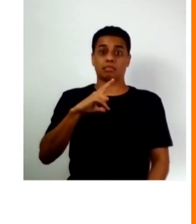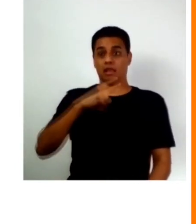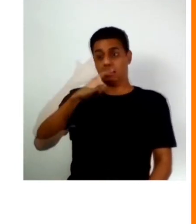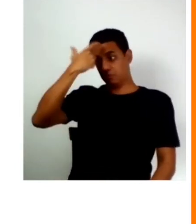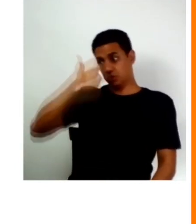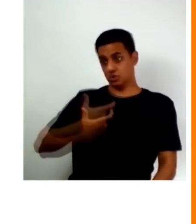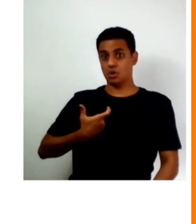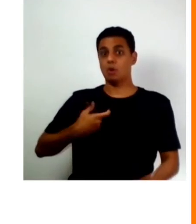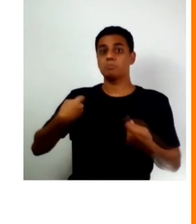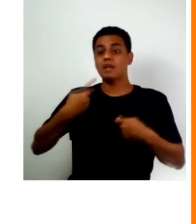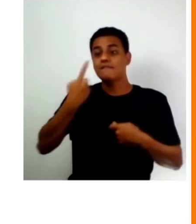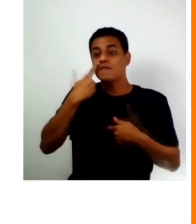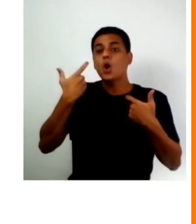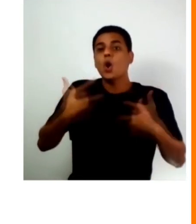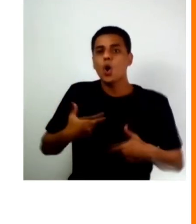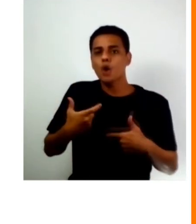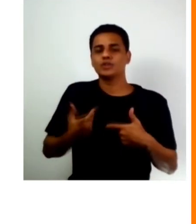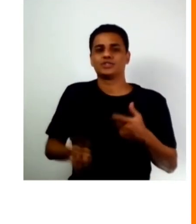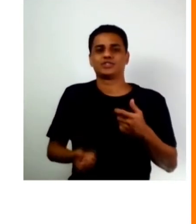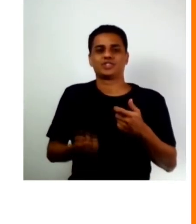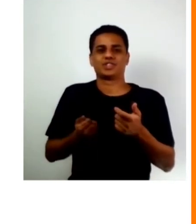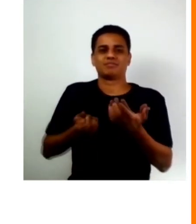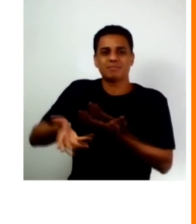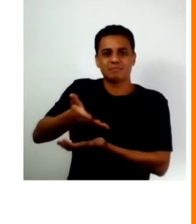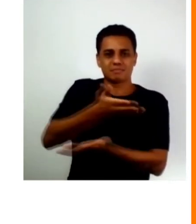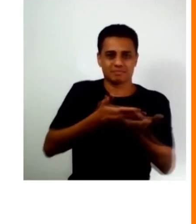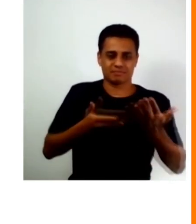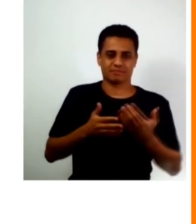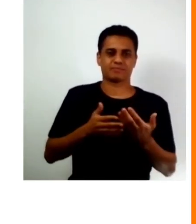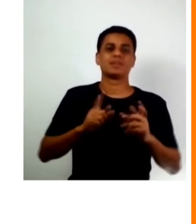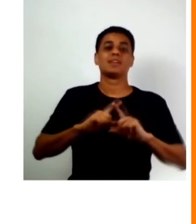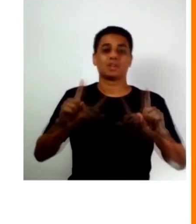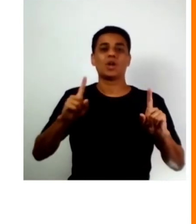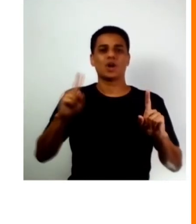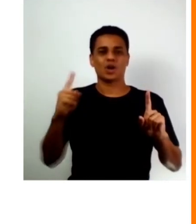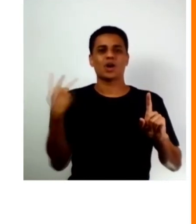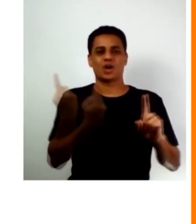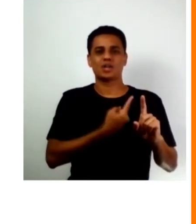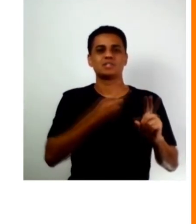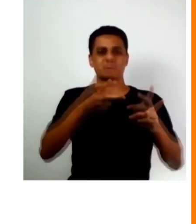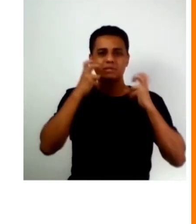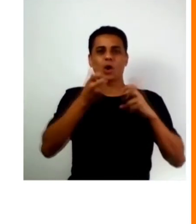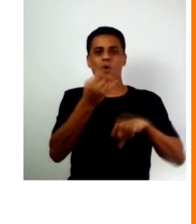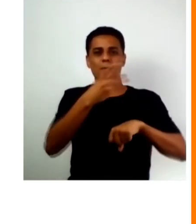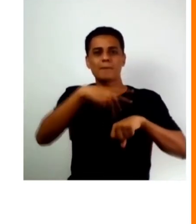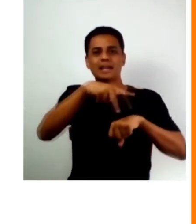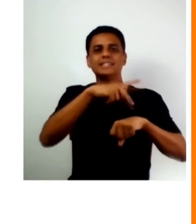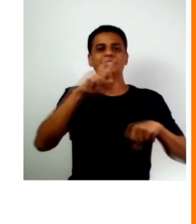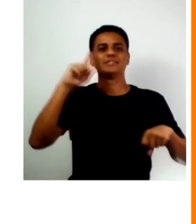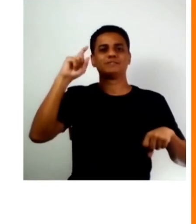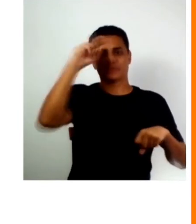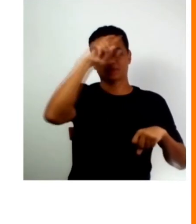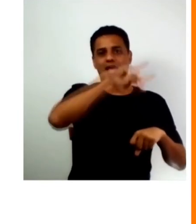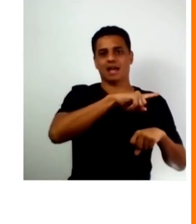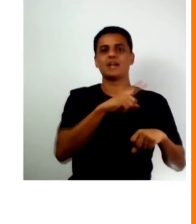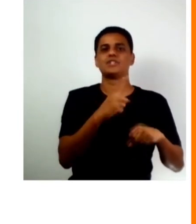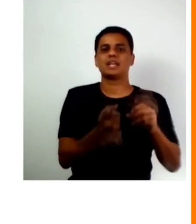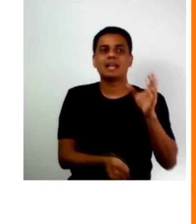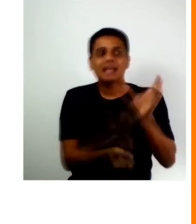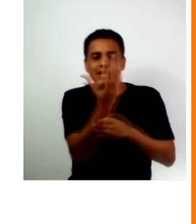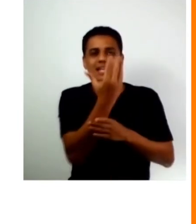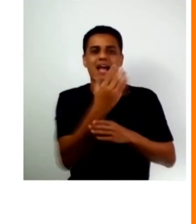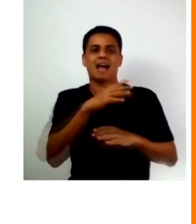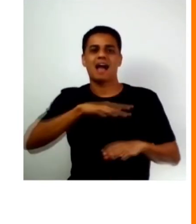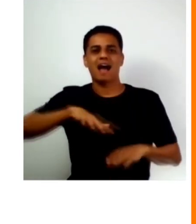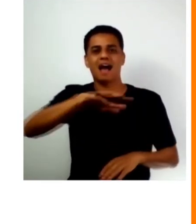E é verdade que hai países que ten dificultades para situar su creatividade, su expresividade en mercados, porque os mercados son dominados